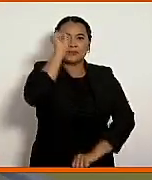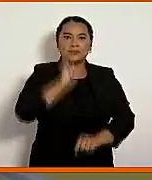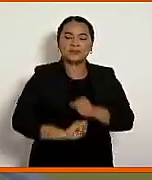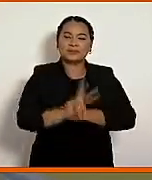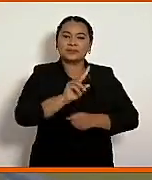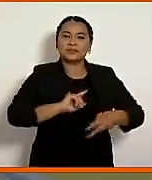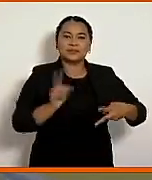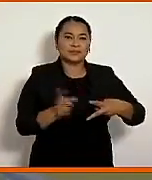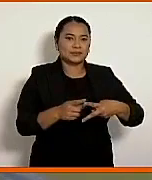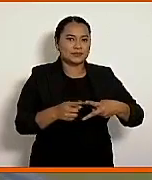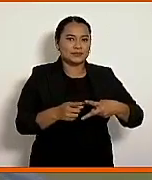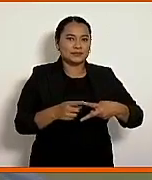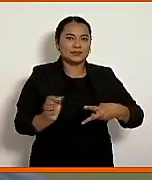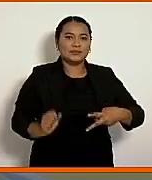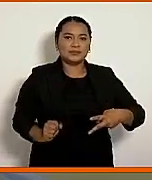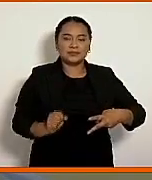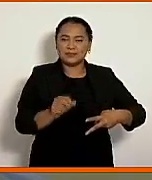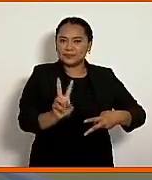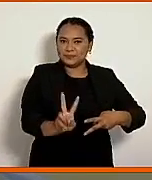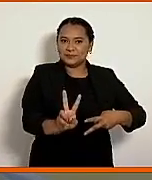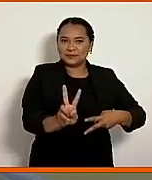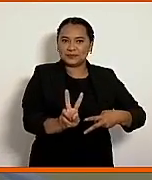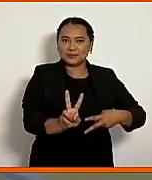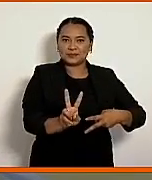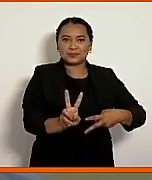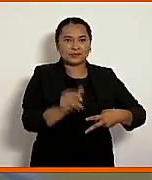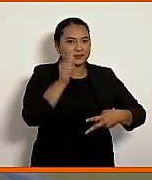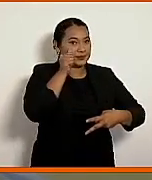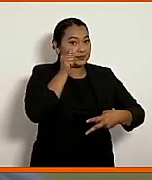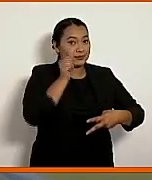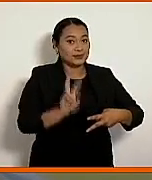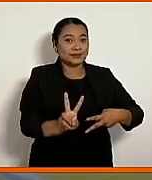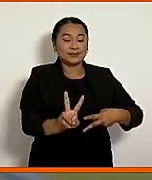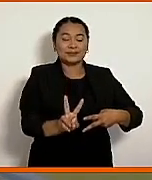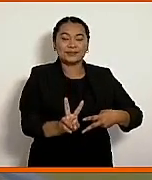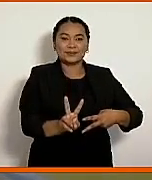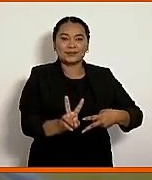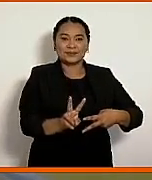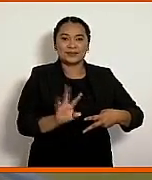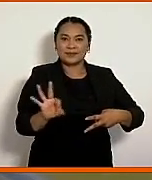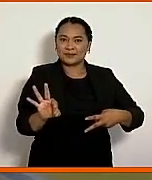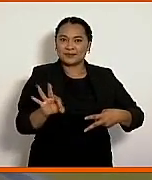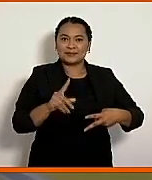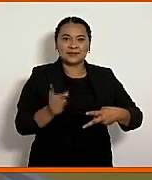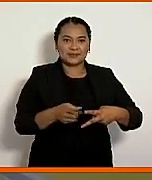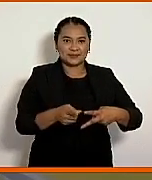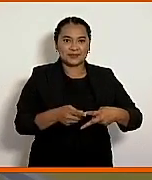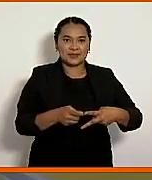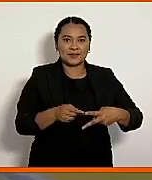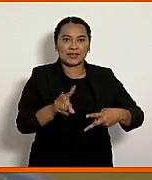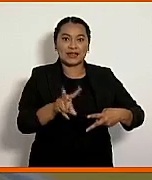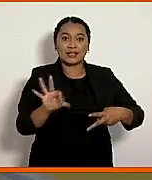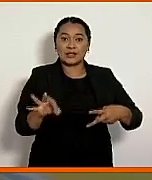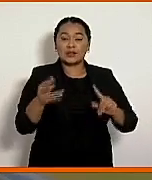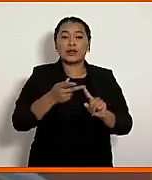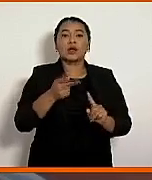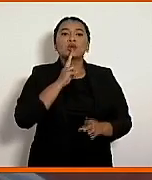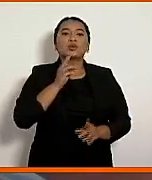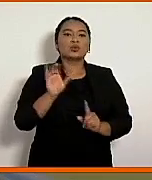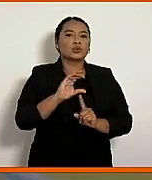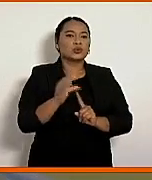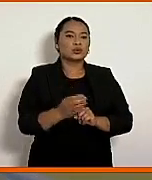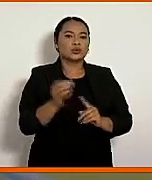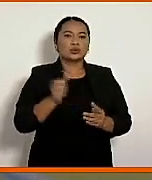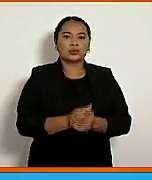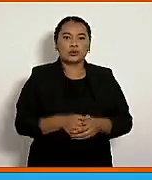es el 2, segundo dígito, atento. El 9, primer número ganador, 29, con su